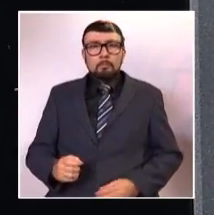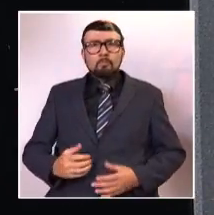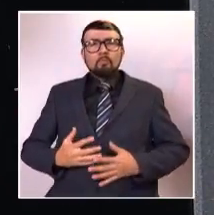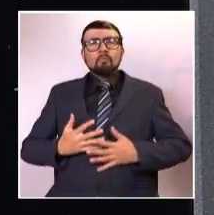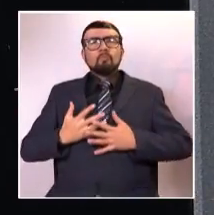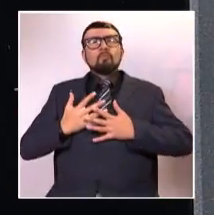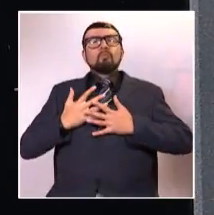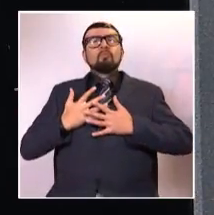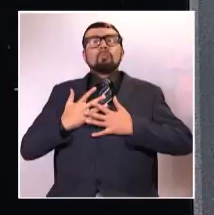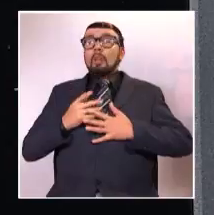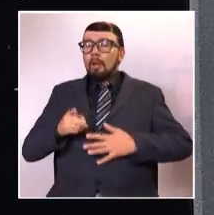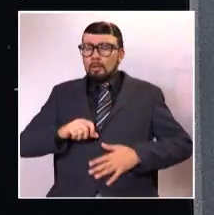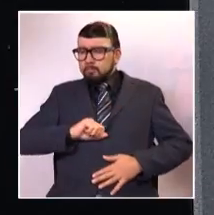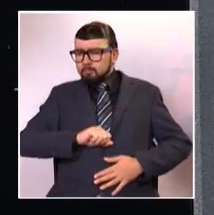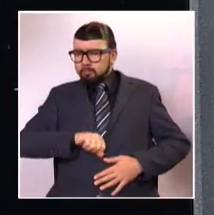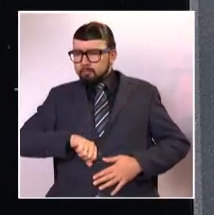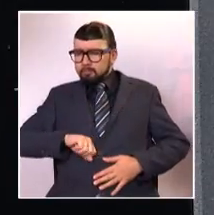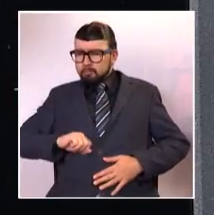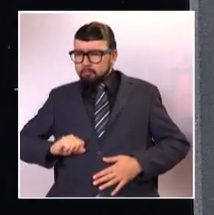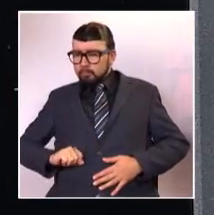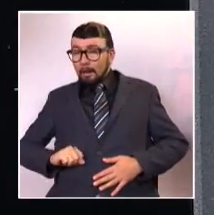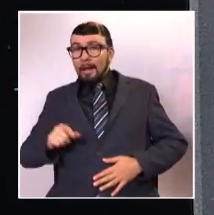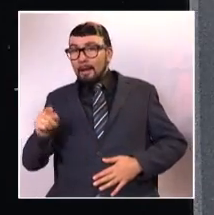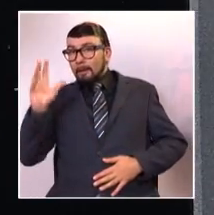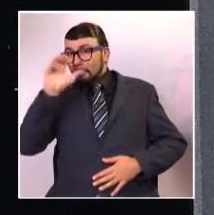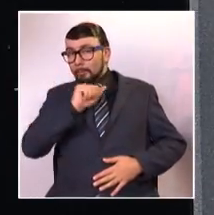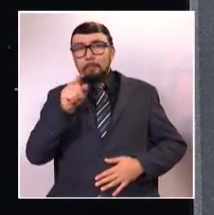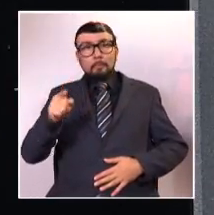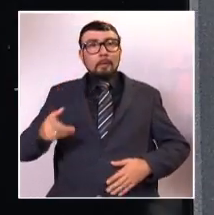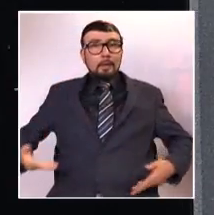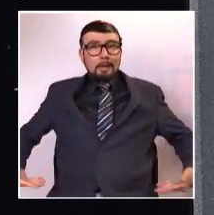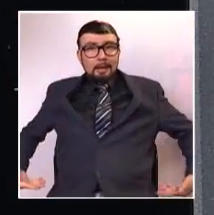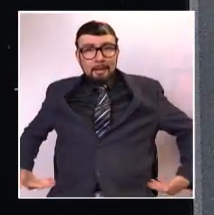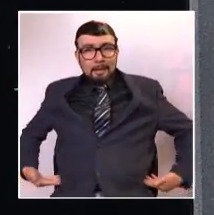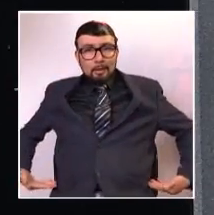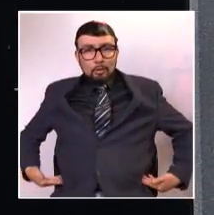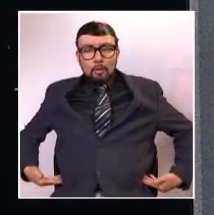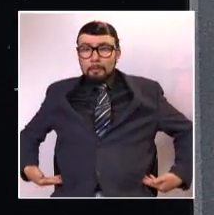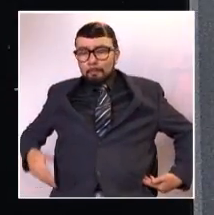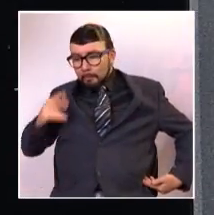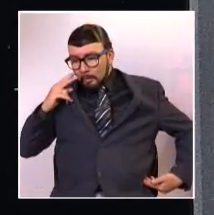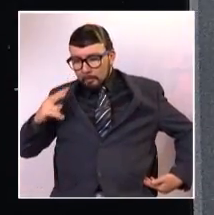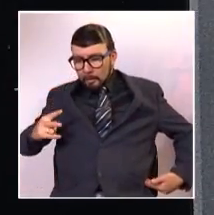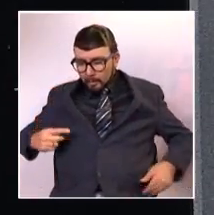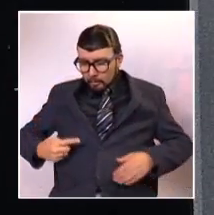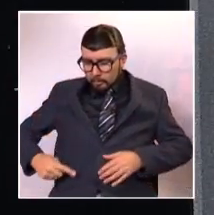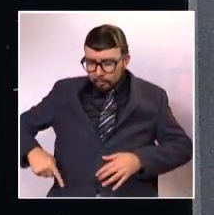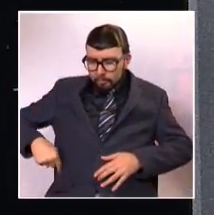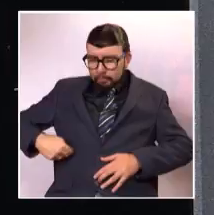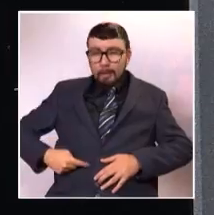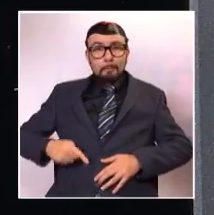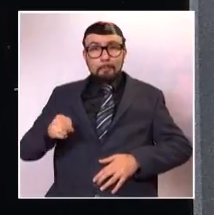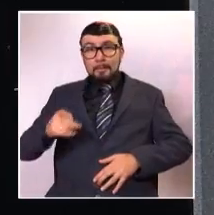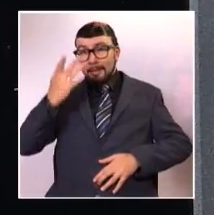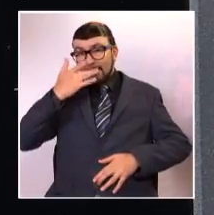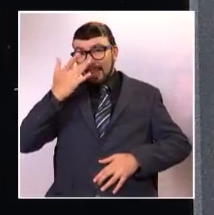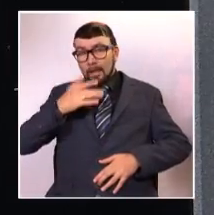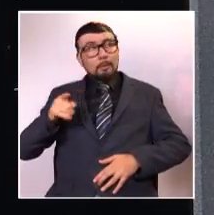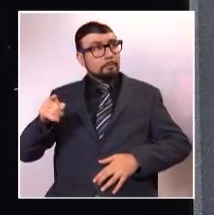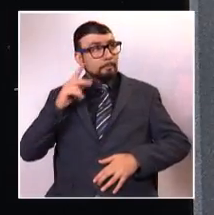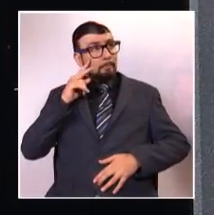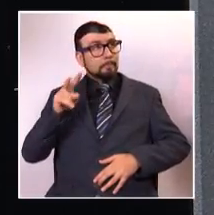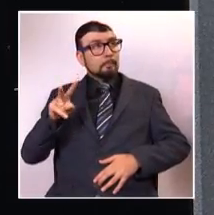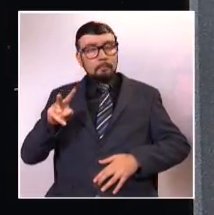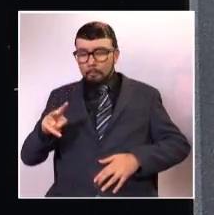tomas. Sí. Entonces en el riñón podemos ver toda la parte de la corteza, que es esta parte negrita que vemos acá, y la